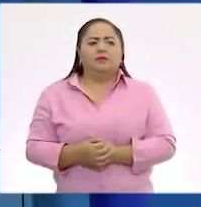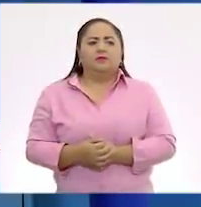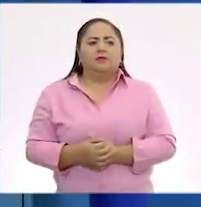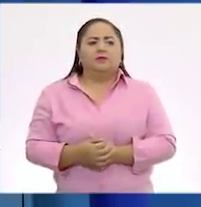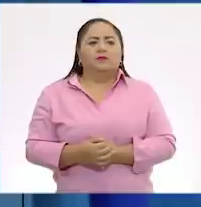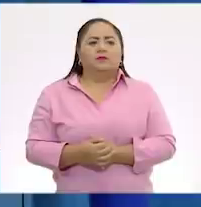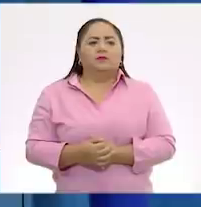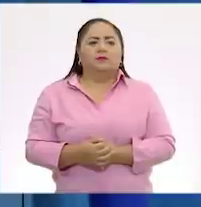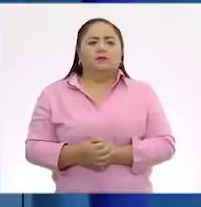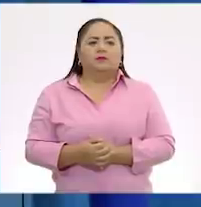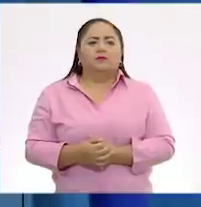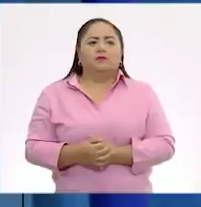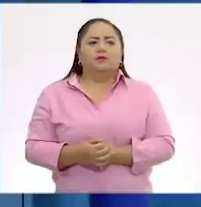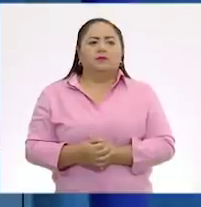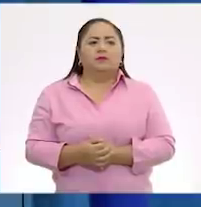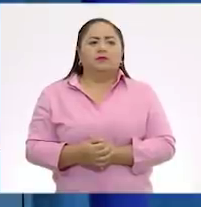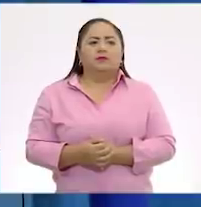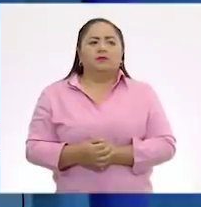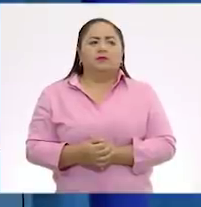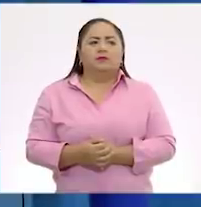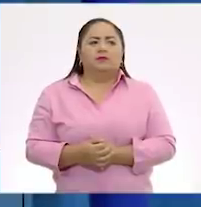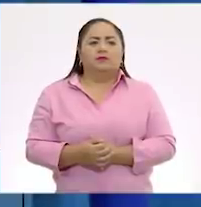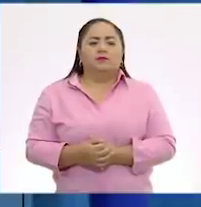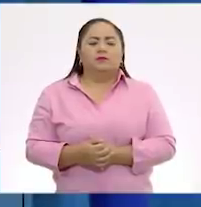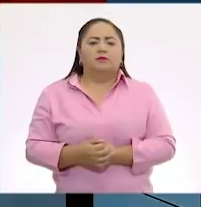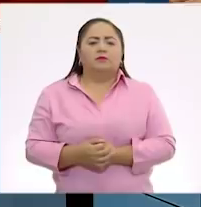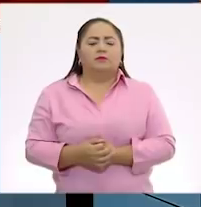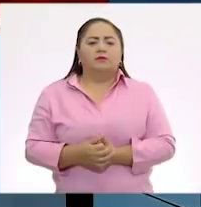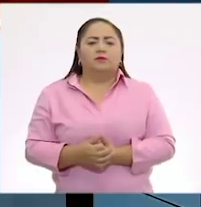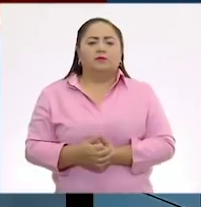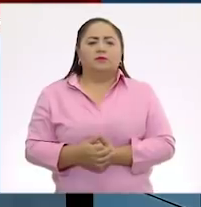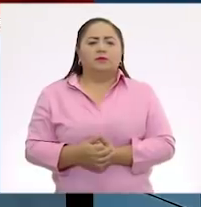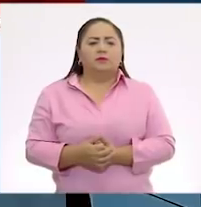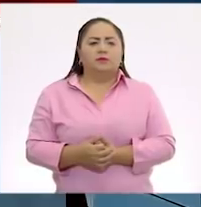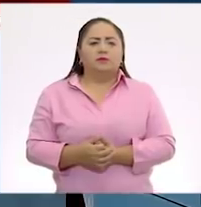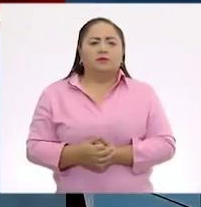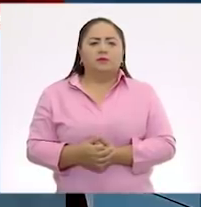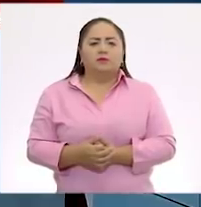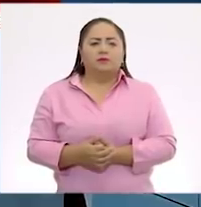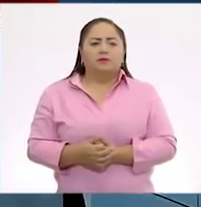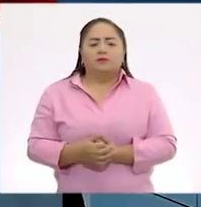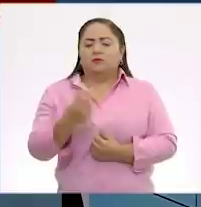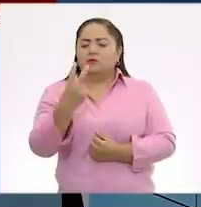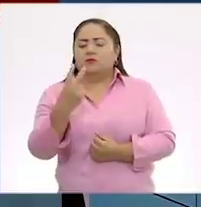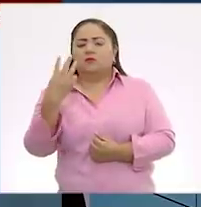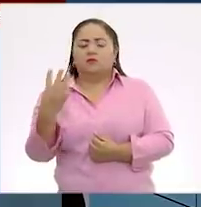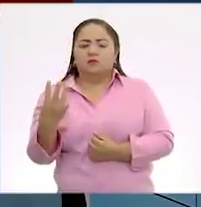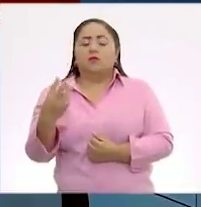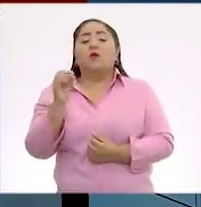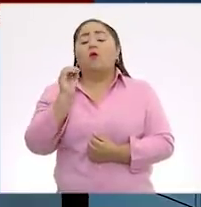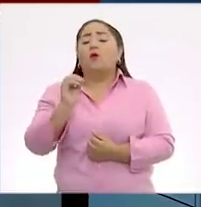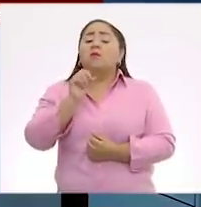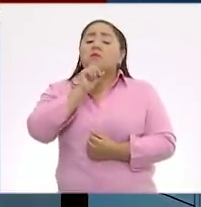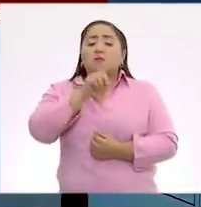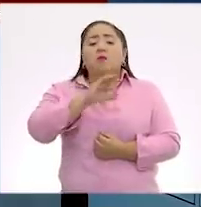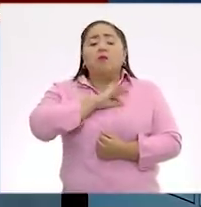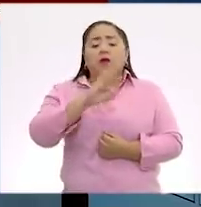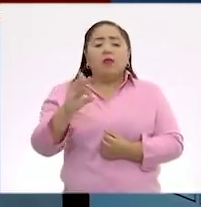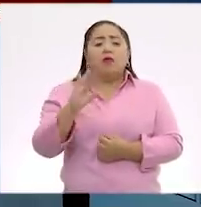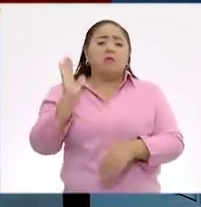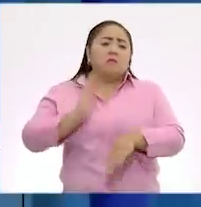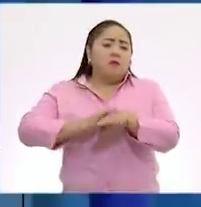Muy bien. Entonces aquí se las paso. Gracias. Decide dos a tres. Gracias, o maestro. Incluso pueden hacerlo